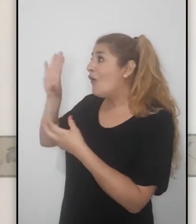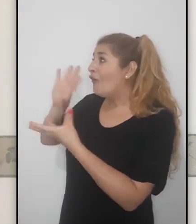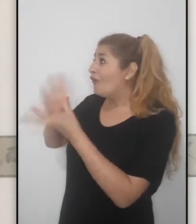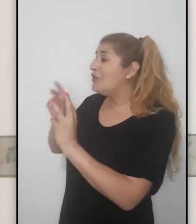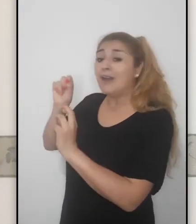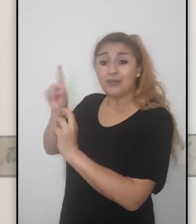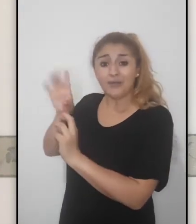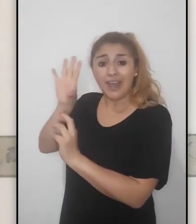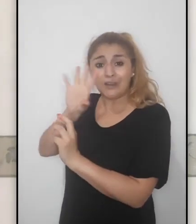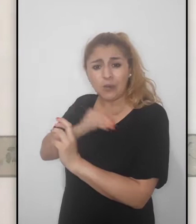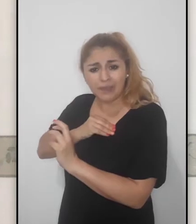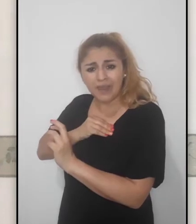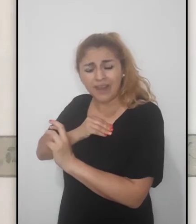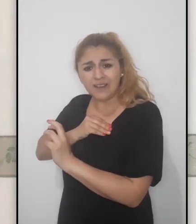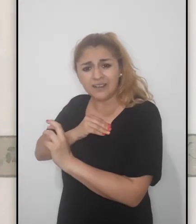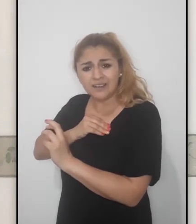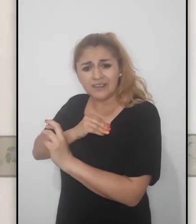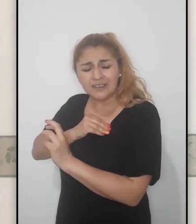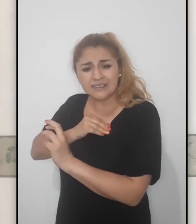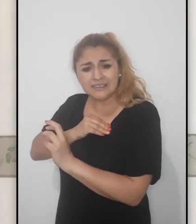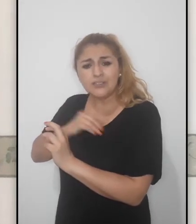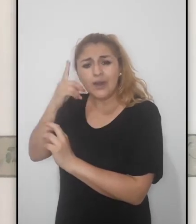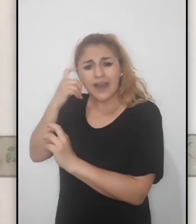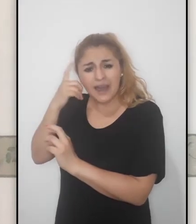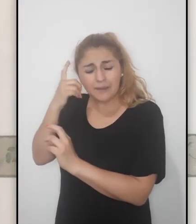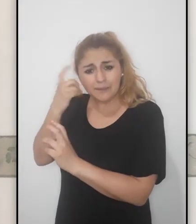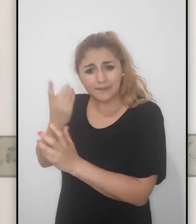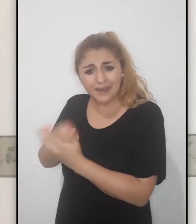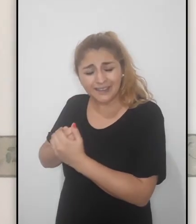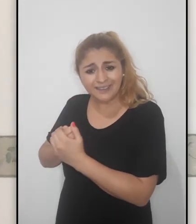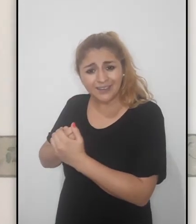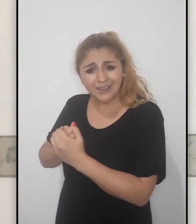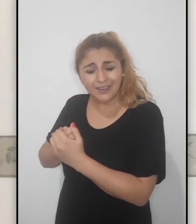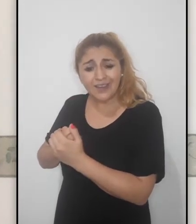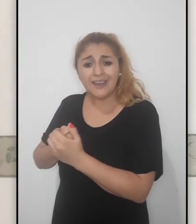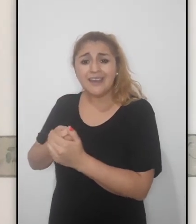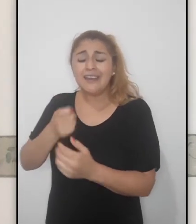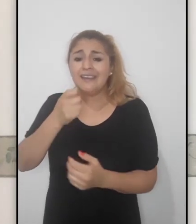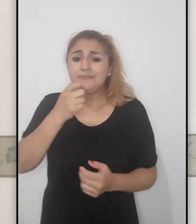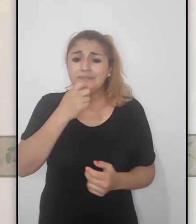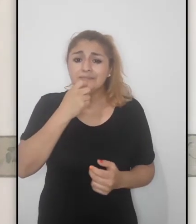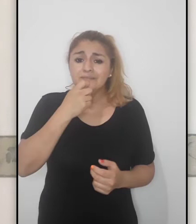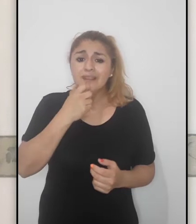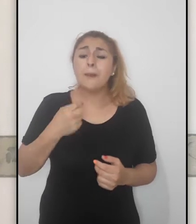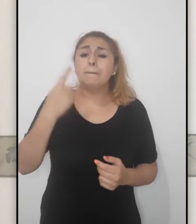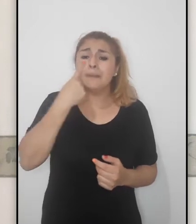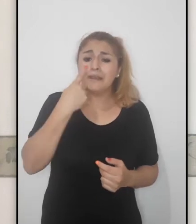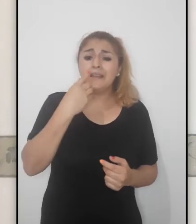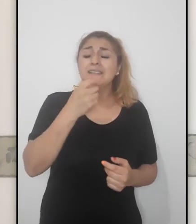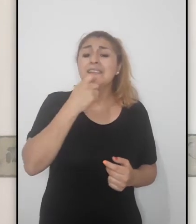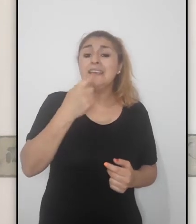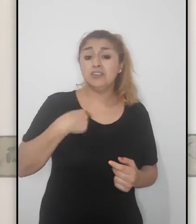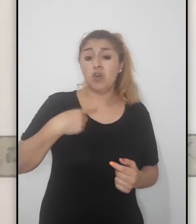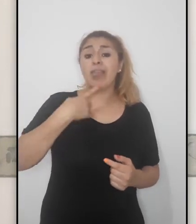es el único perfecto y juez perfecto el pecado es vivir en el error es